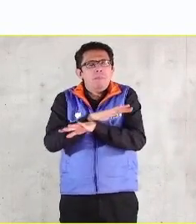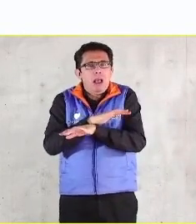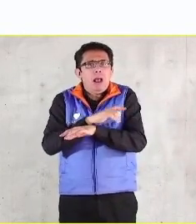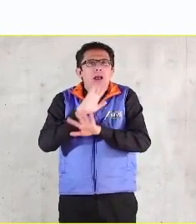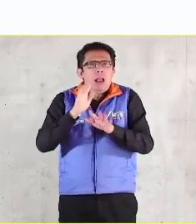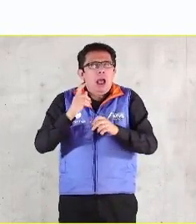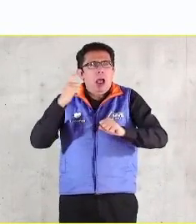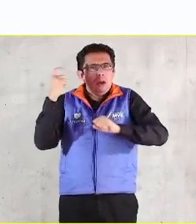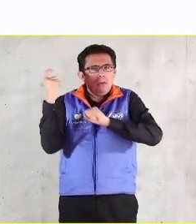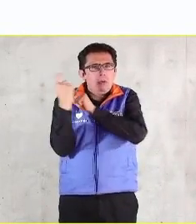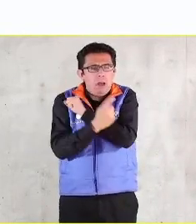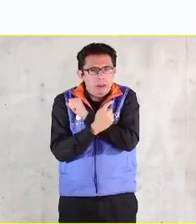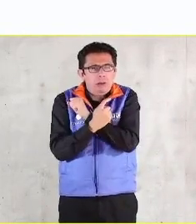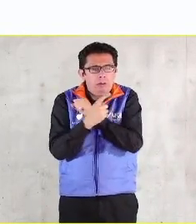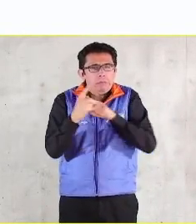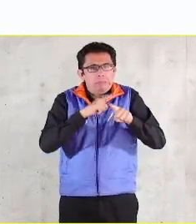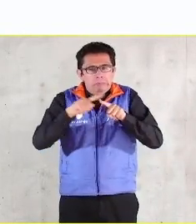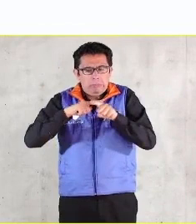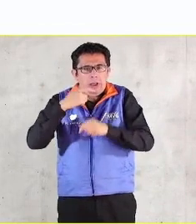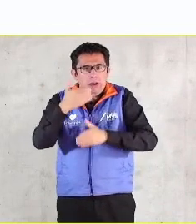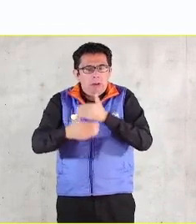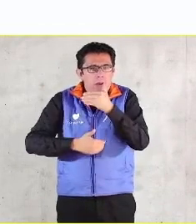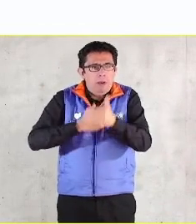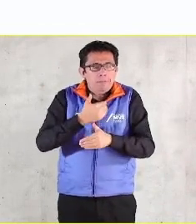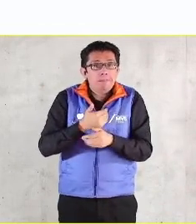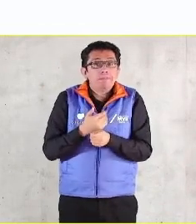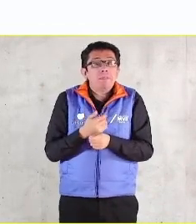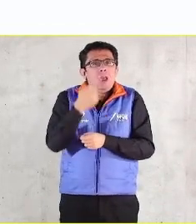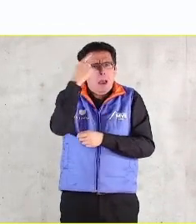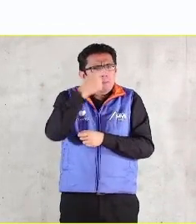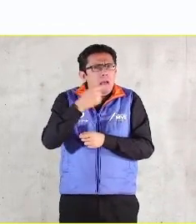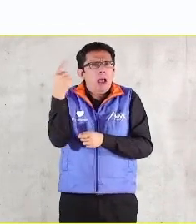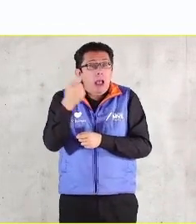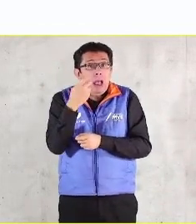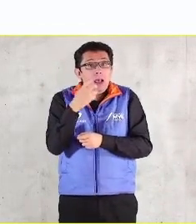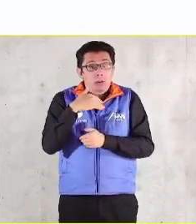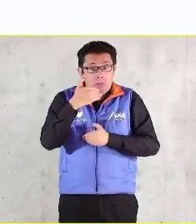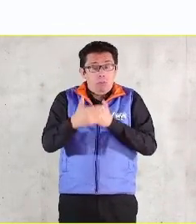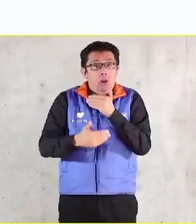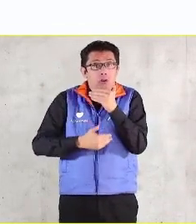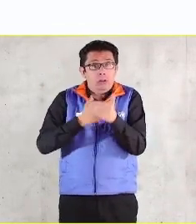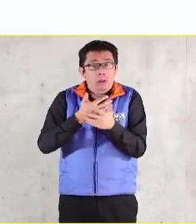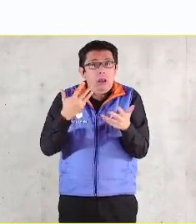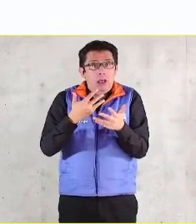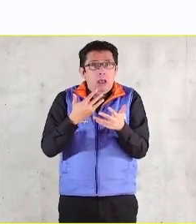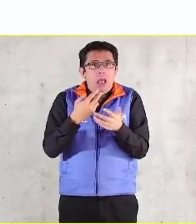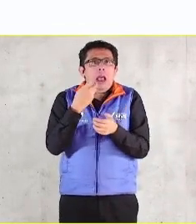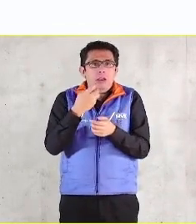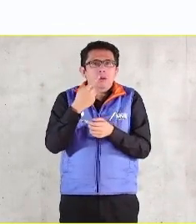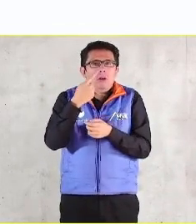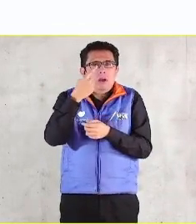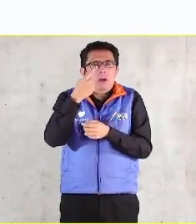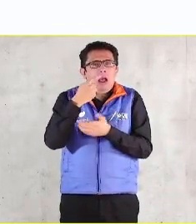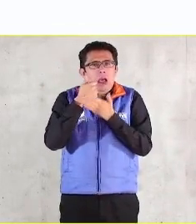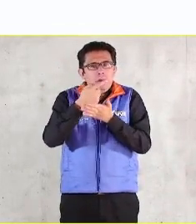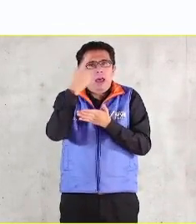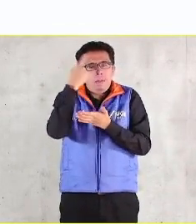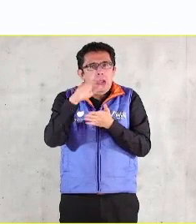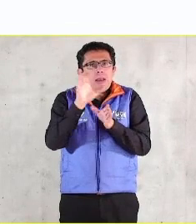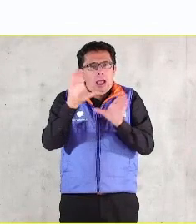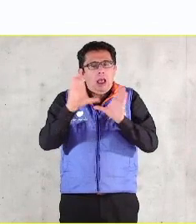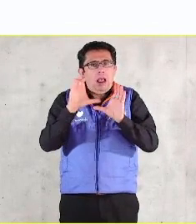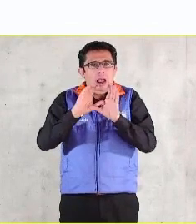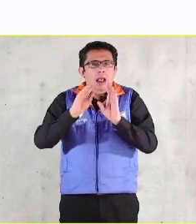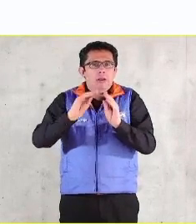los procesos con la perspectiva de que estos procesos faciliten la acreditación de las empresas. Y por otro